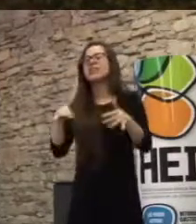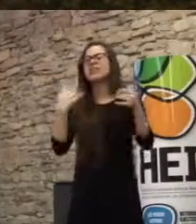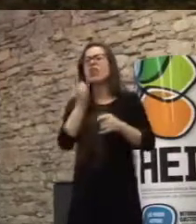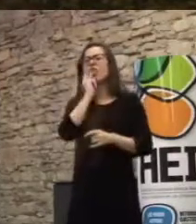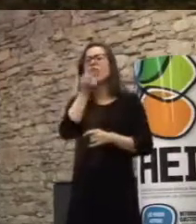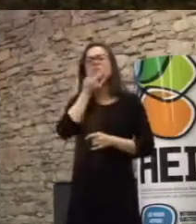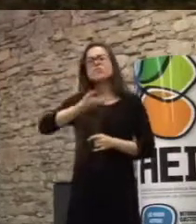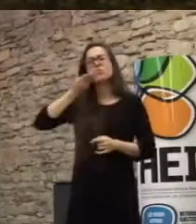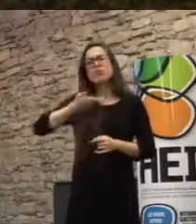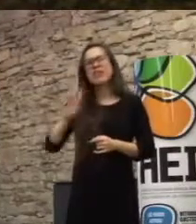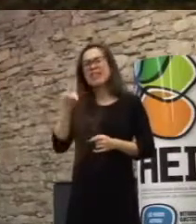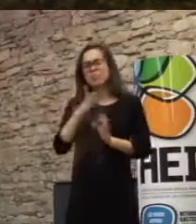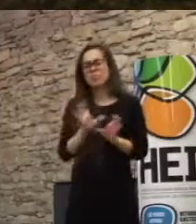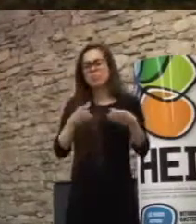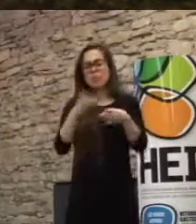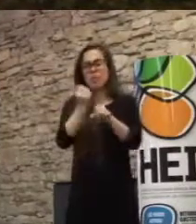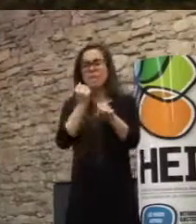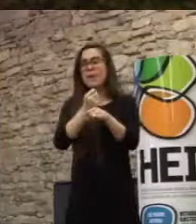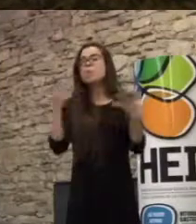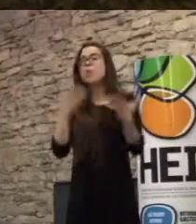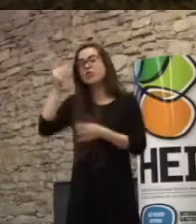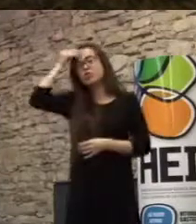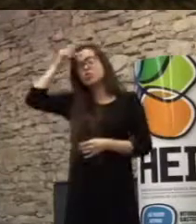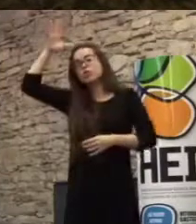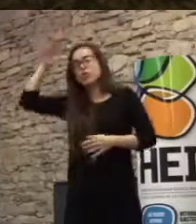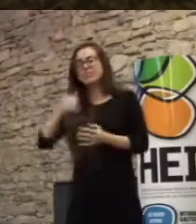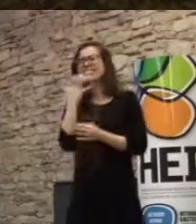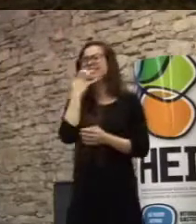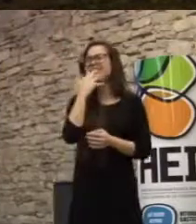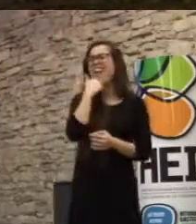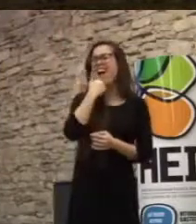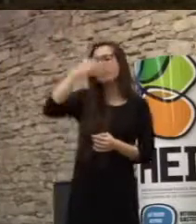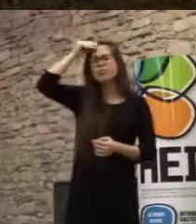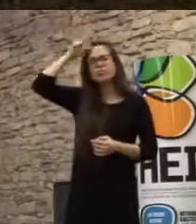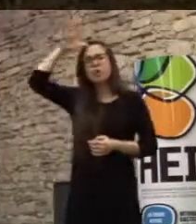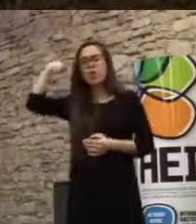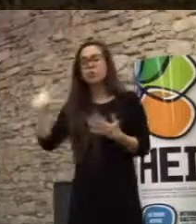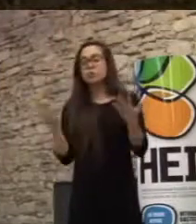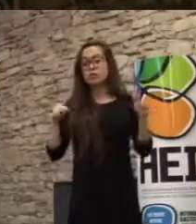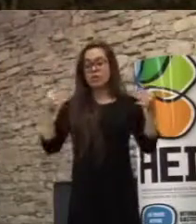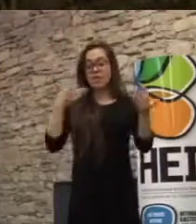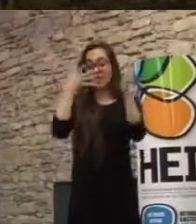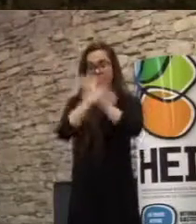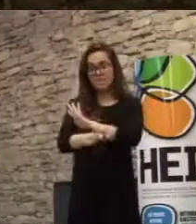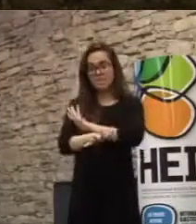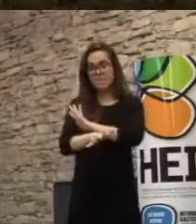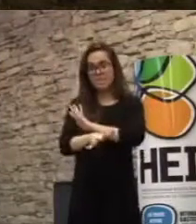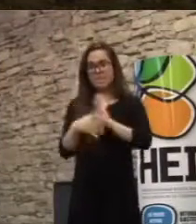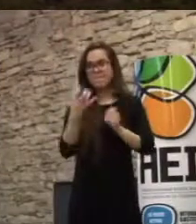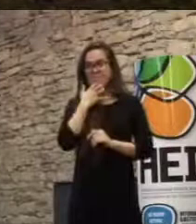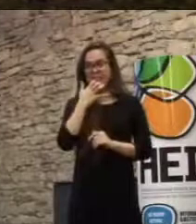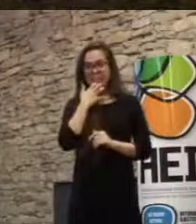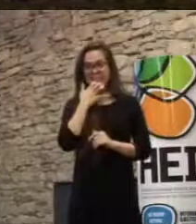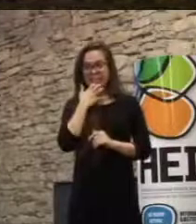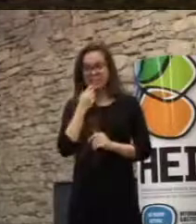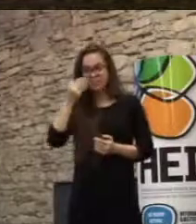hacer en cualquier grupo de trabajo es la suposición cuando tú pones algo estás comprando todos los boletos para que haya un lío tremendo entre las